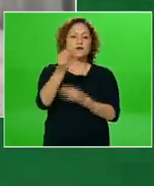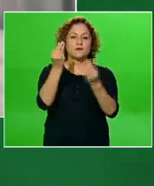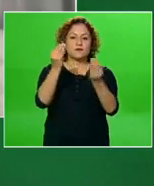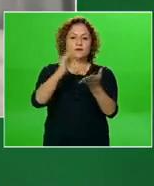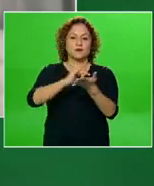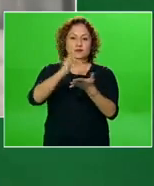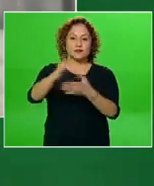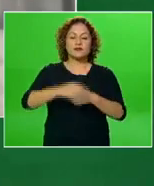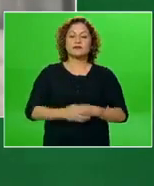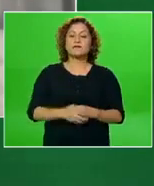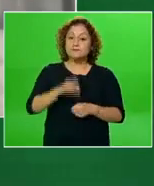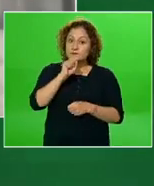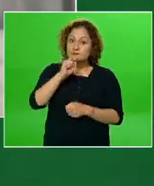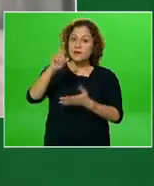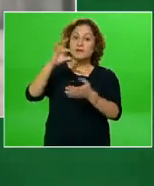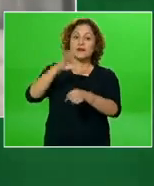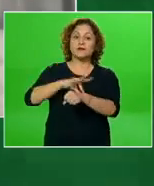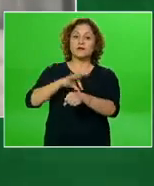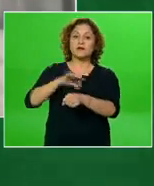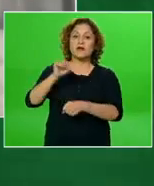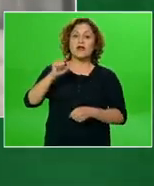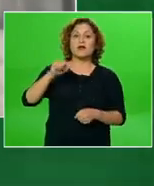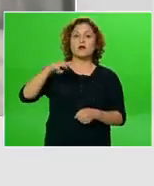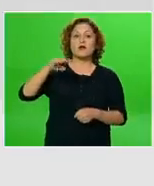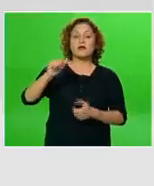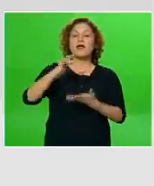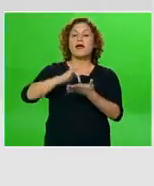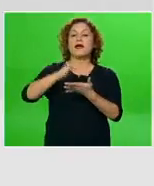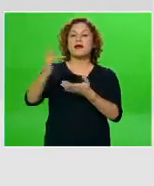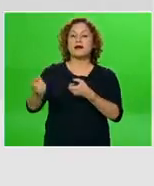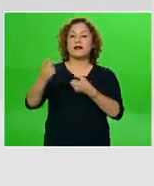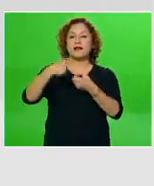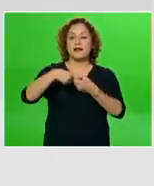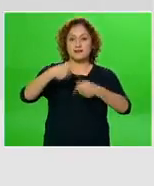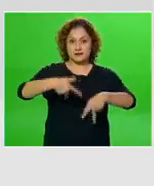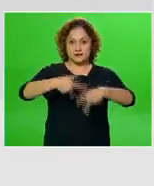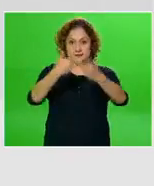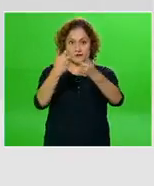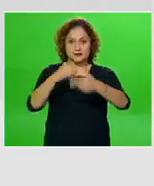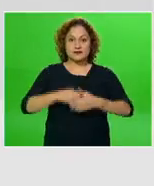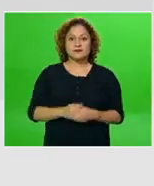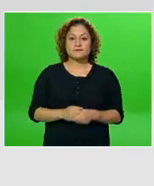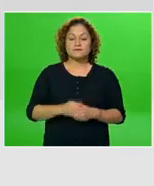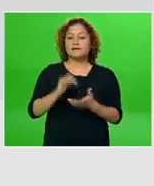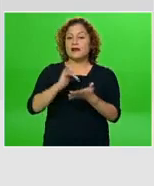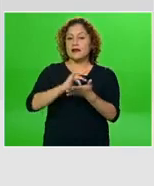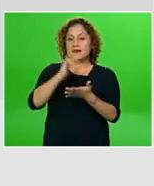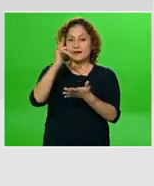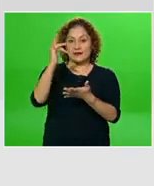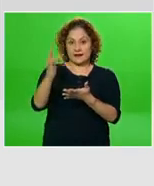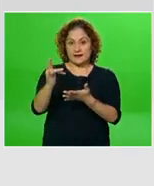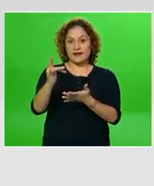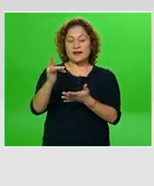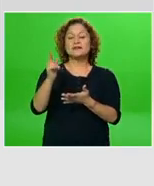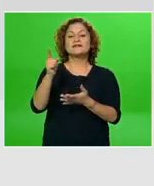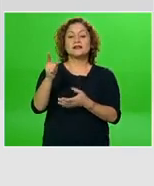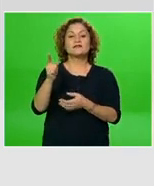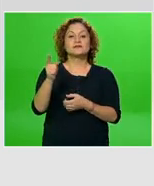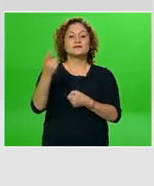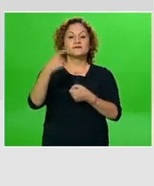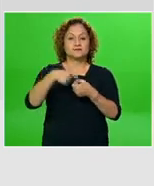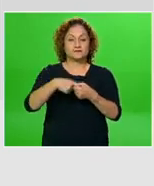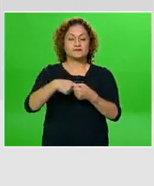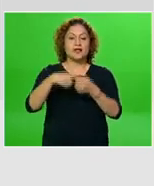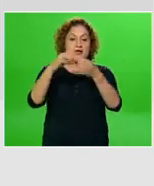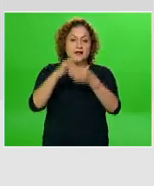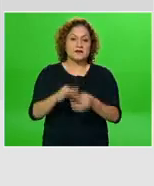también para la mina muchísimas gracias por acompañarnos vía virtual y le agradecemos mucho esta transmisión factoría de ayer